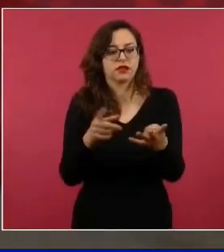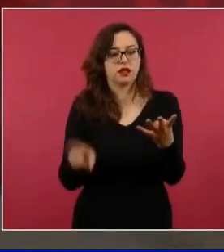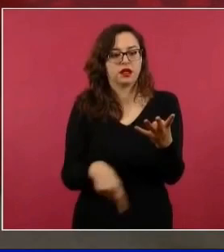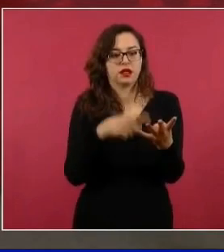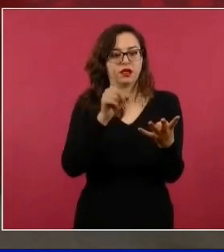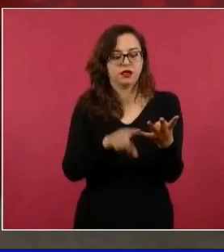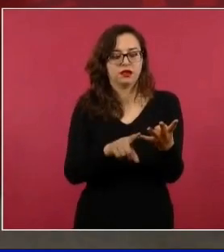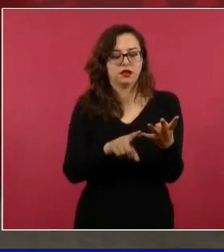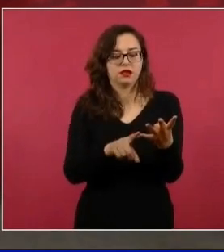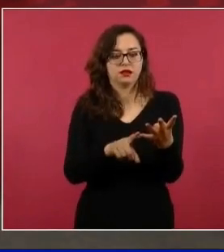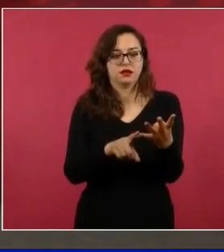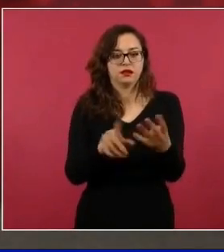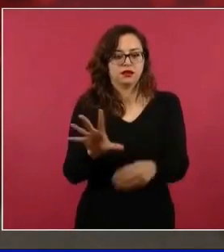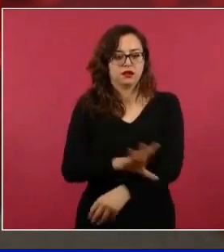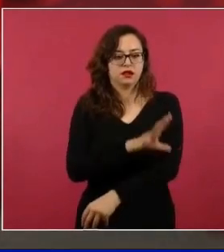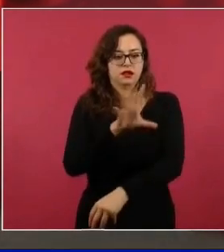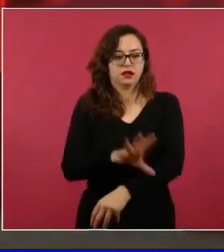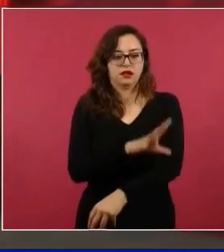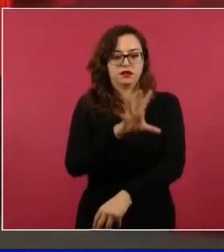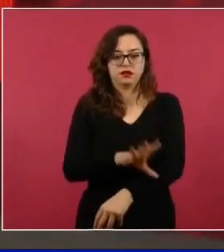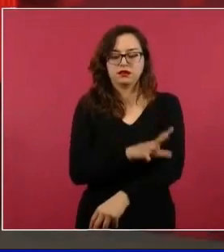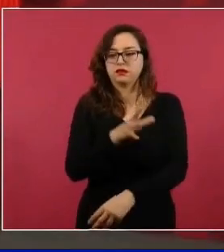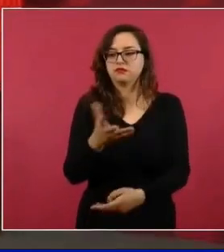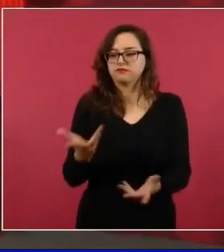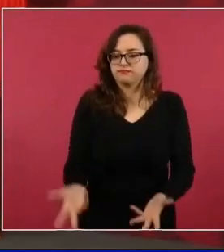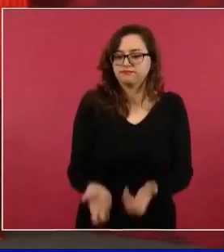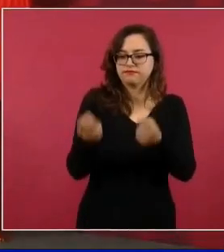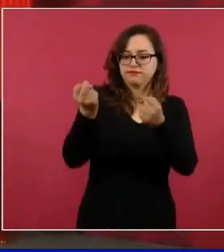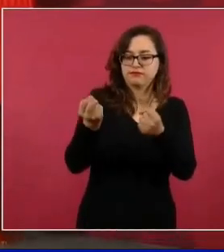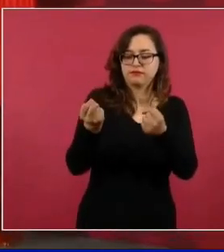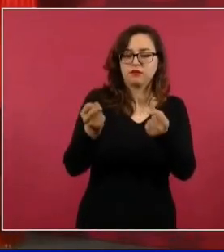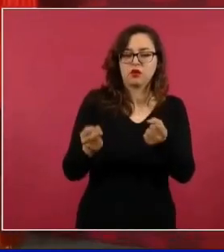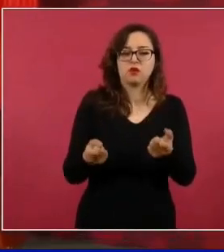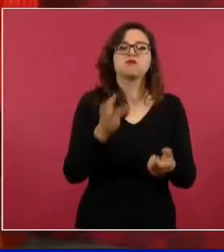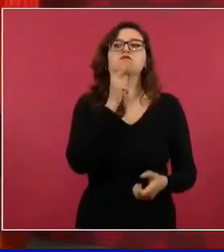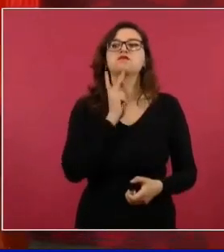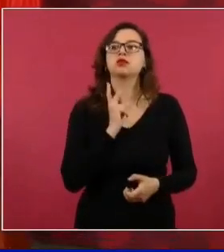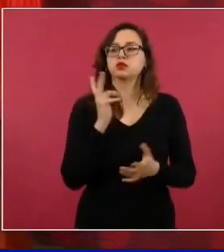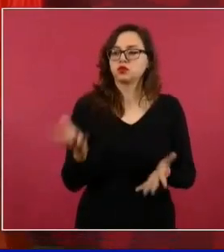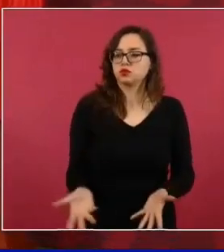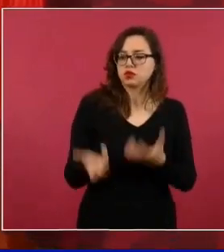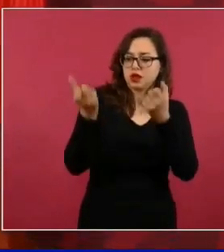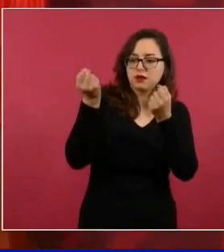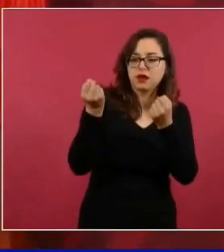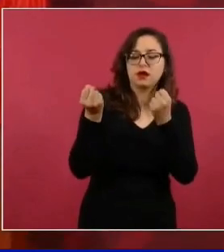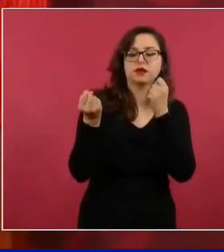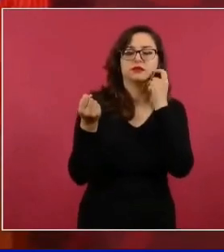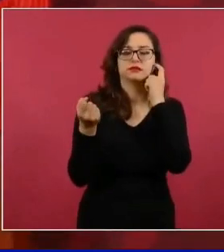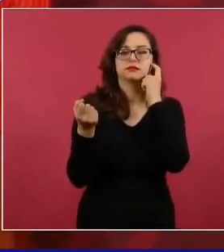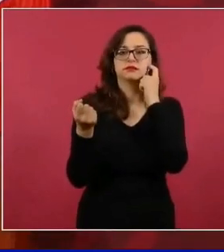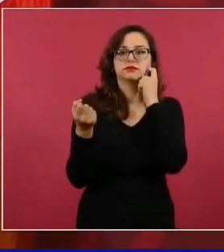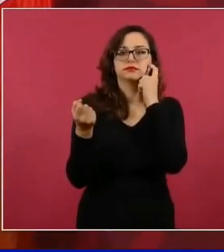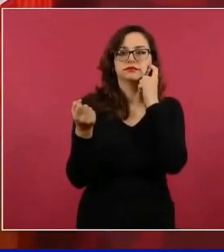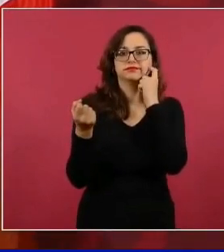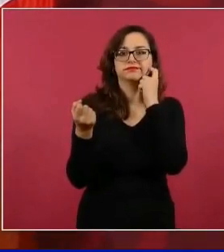rescatar la industria eléctrica, el petróleo,